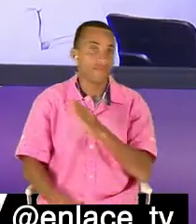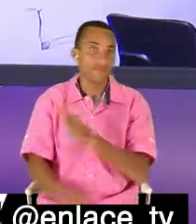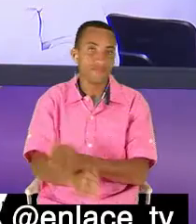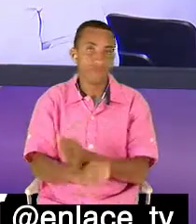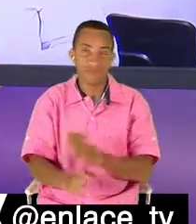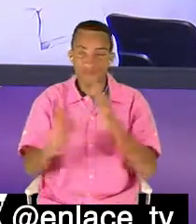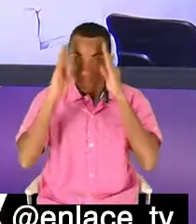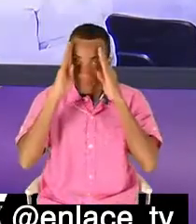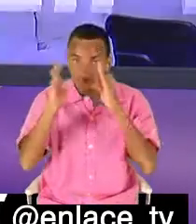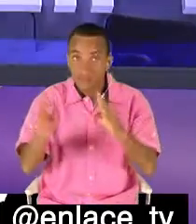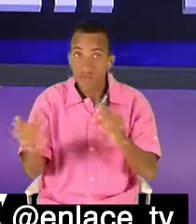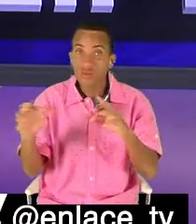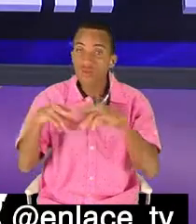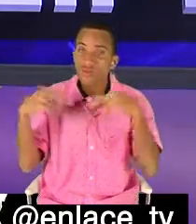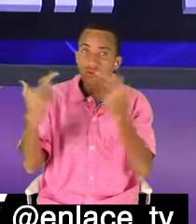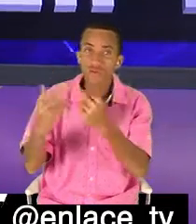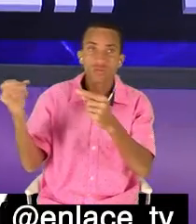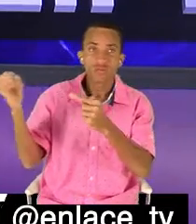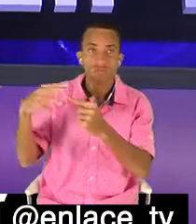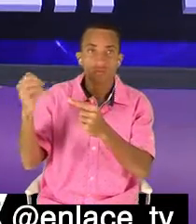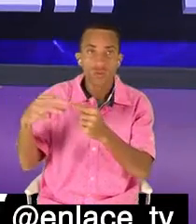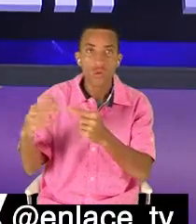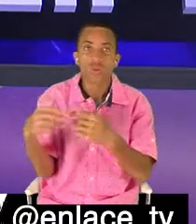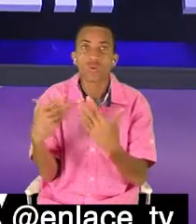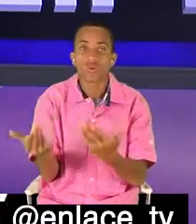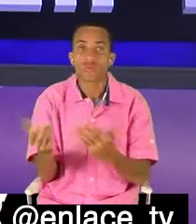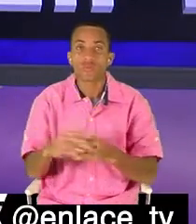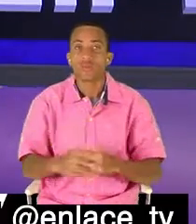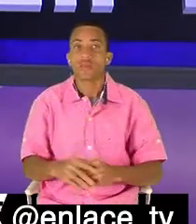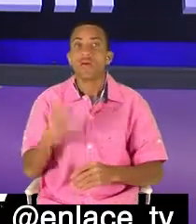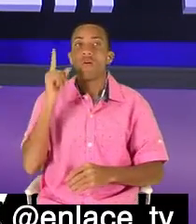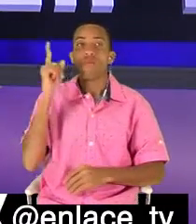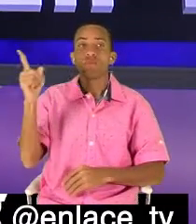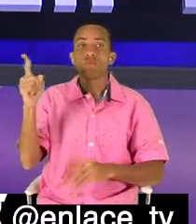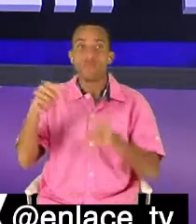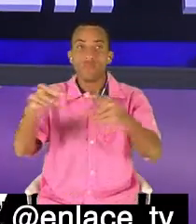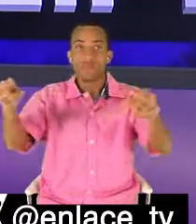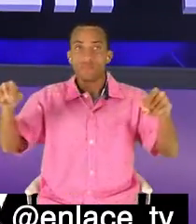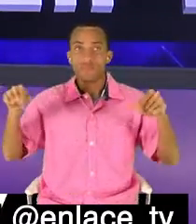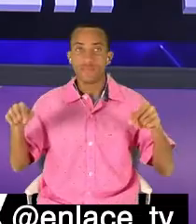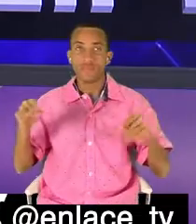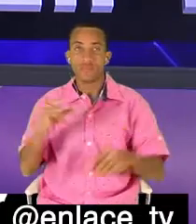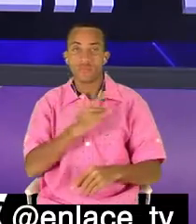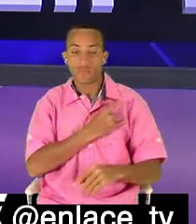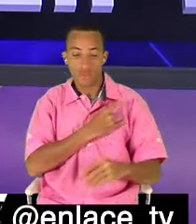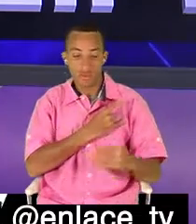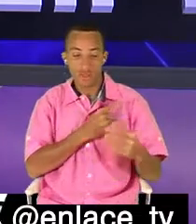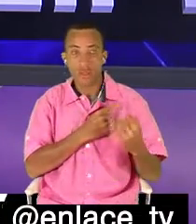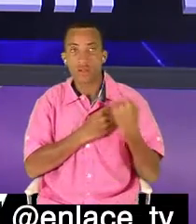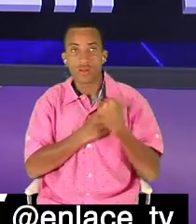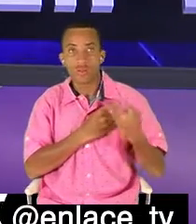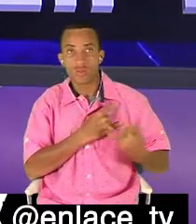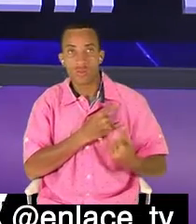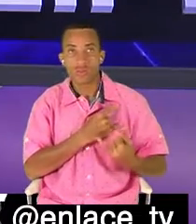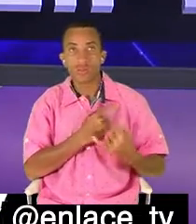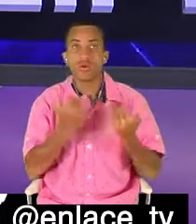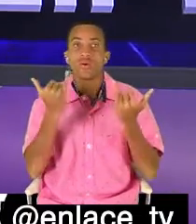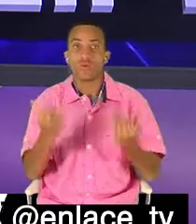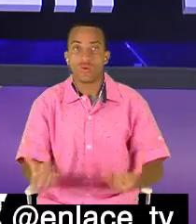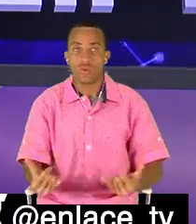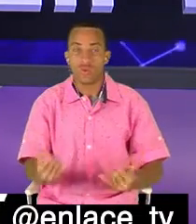atentos del desarrollo de esta actividad que se llevará a cabo desde el auditorio de la UIS en Barranca Bermeja durante hoy jueves y